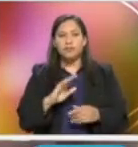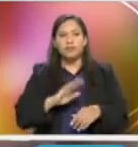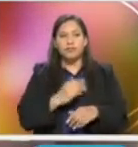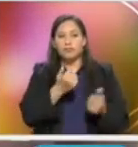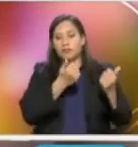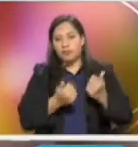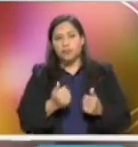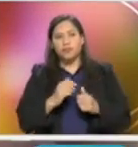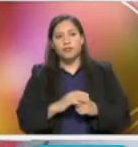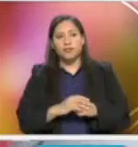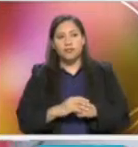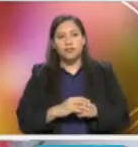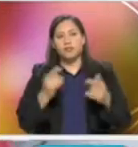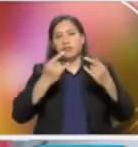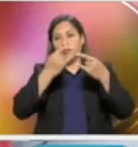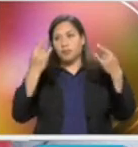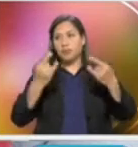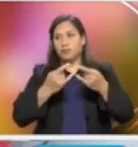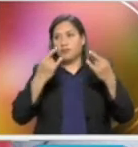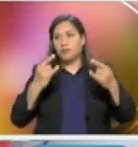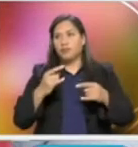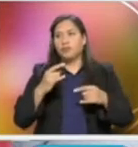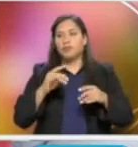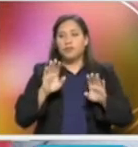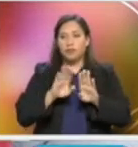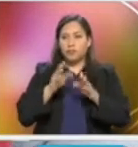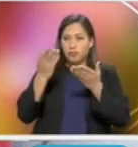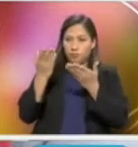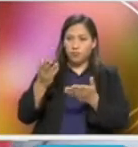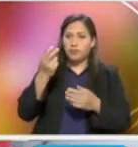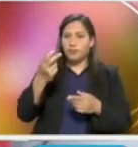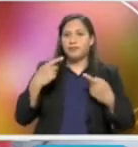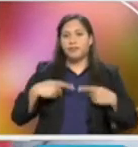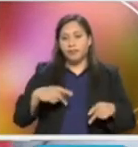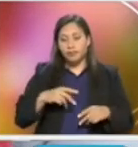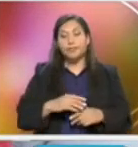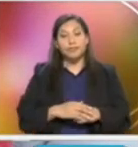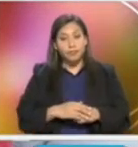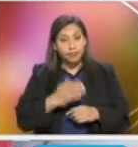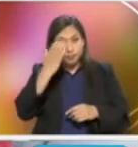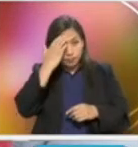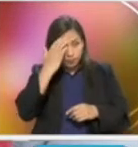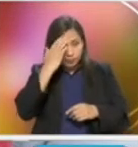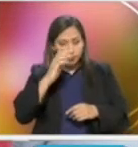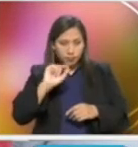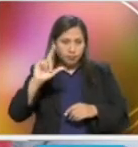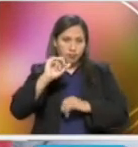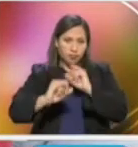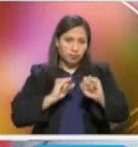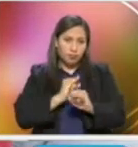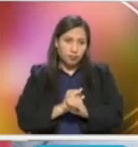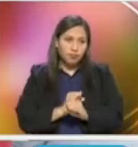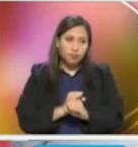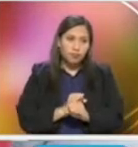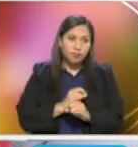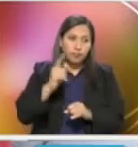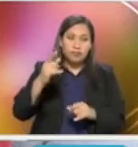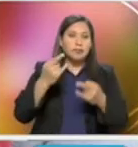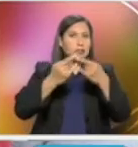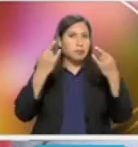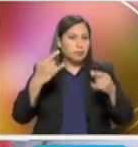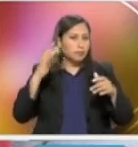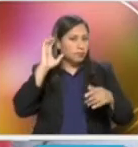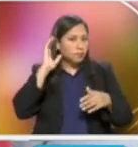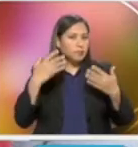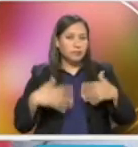por traernos tus anécdotas Al contrario. respecto a este personaje que, pues claro está, conocido a nivel internacional y que dejó, bueno, pues una gran leyenda